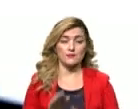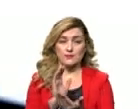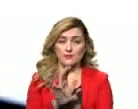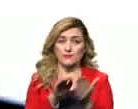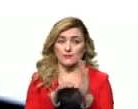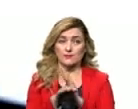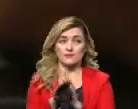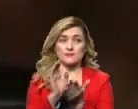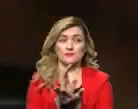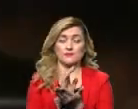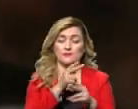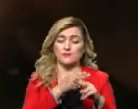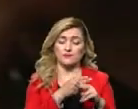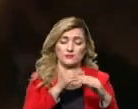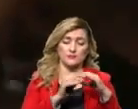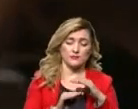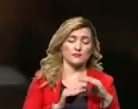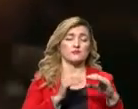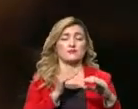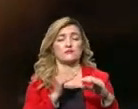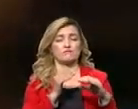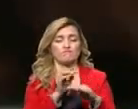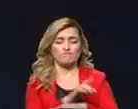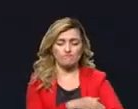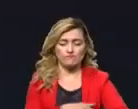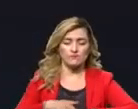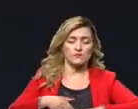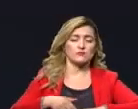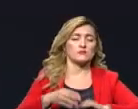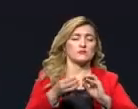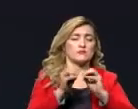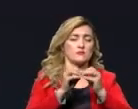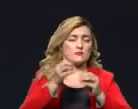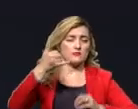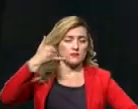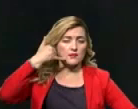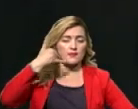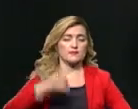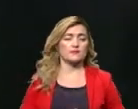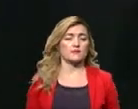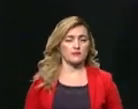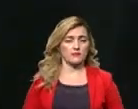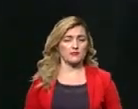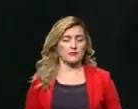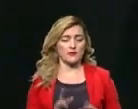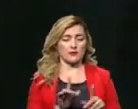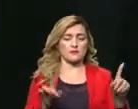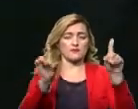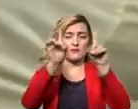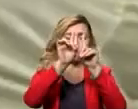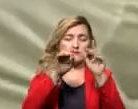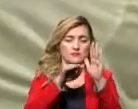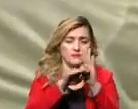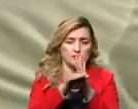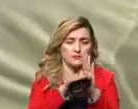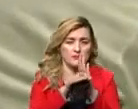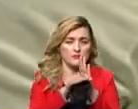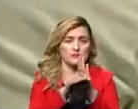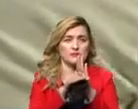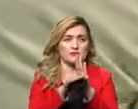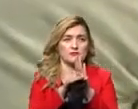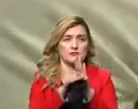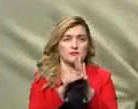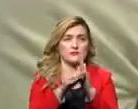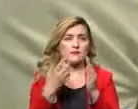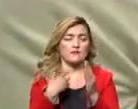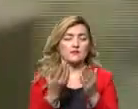no solo hay nombres, correos electrónicos, direcciones o números de teléfono. También hay datos bancarios, como el estado de la